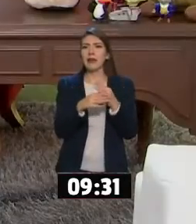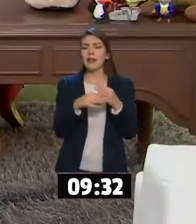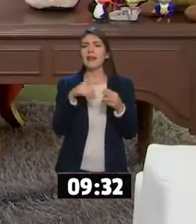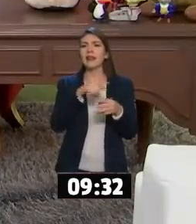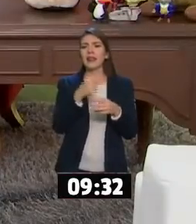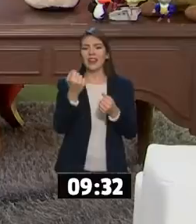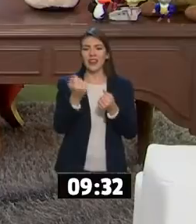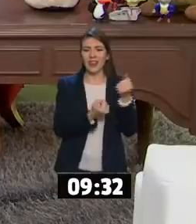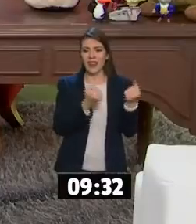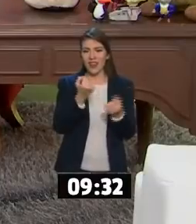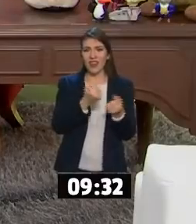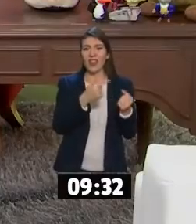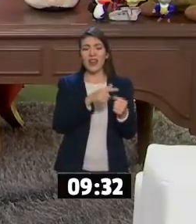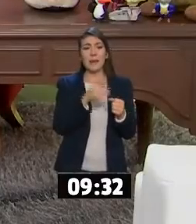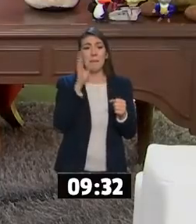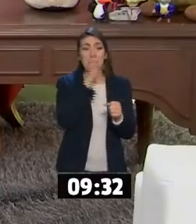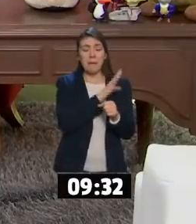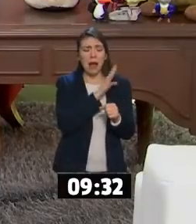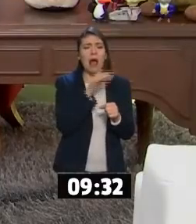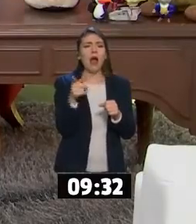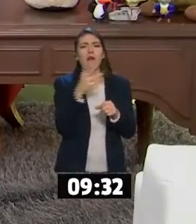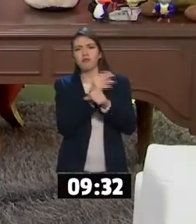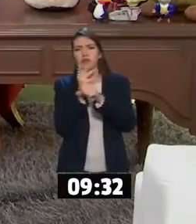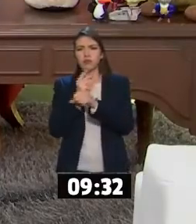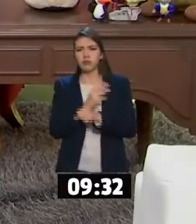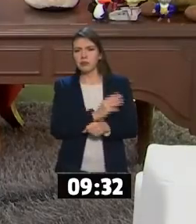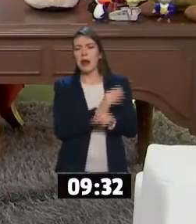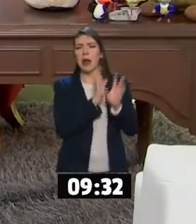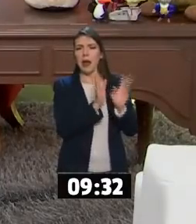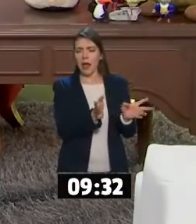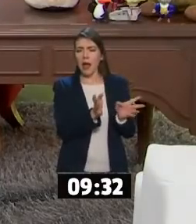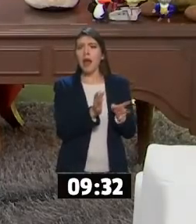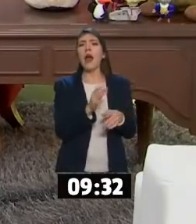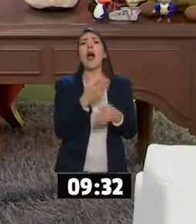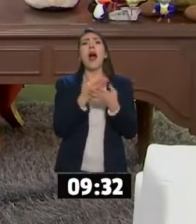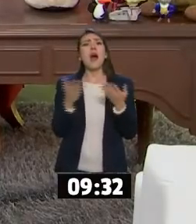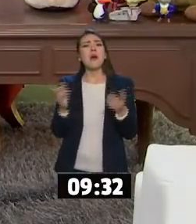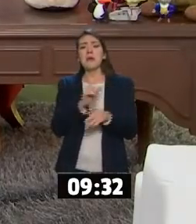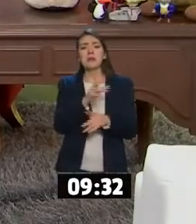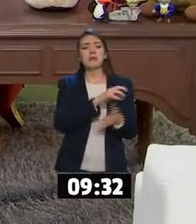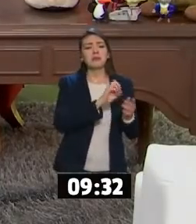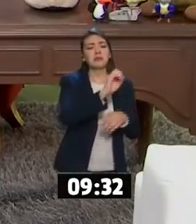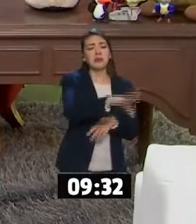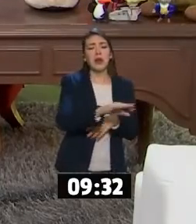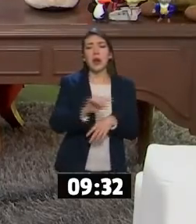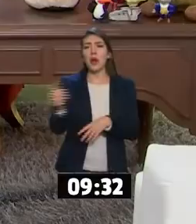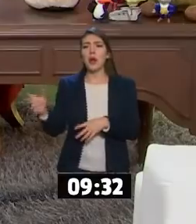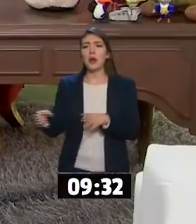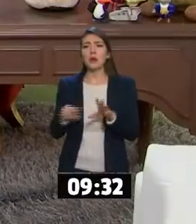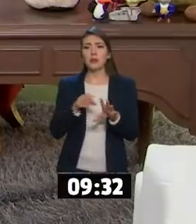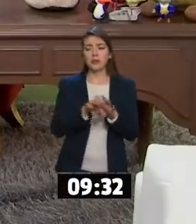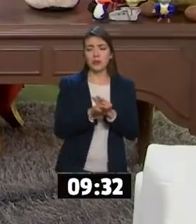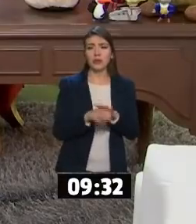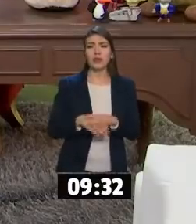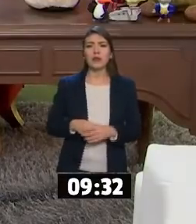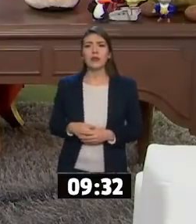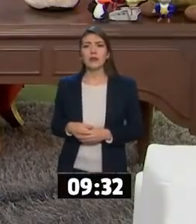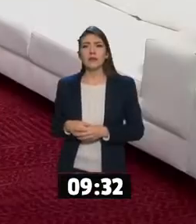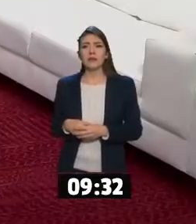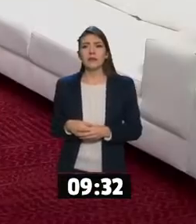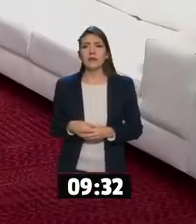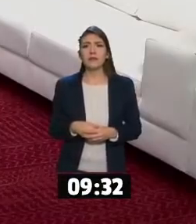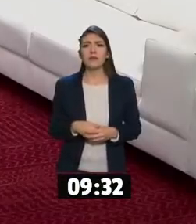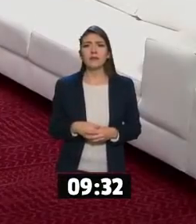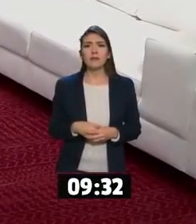otro. Y mucha ropa está hecha con petroquímica, para empezar. Y que se le paga una miseria a quienes